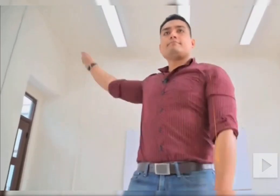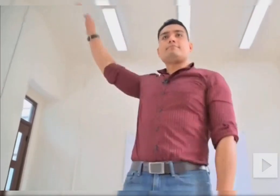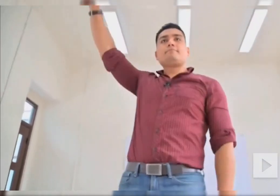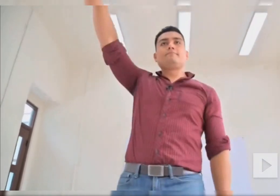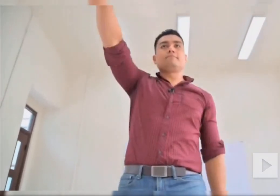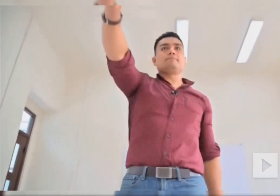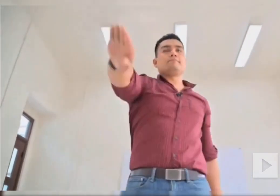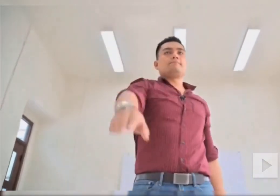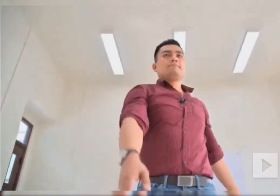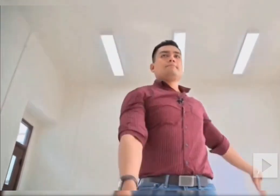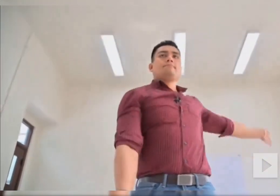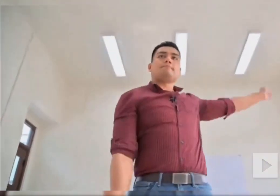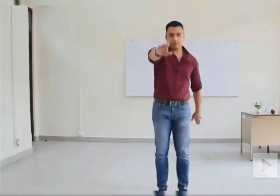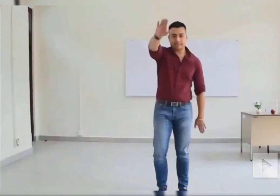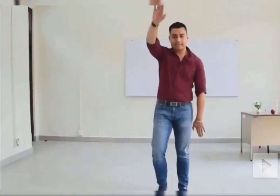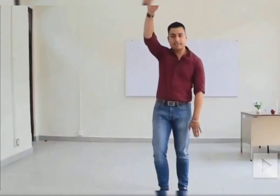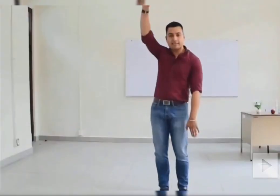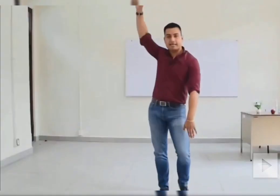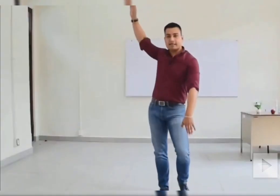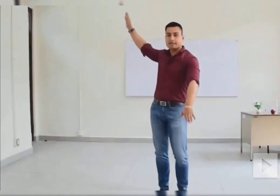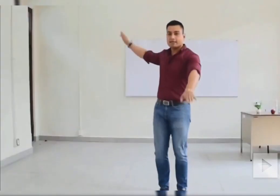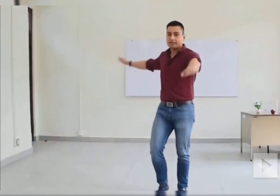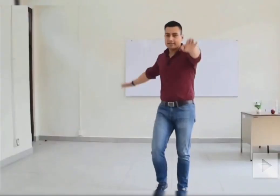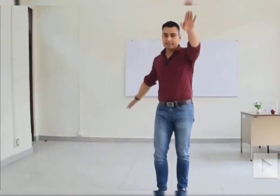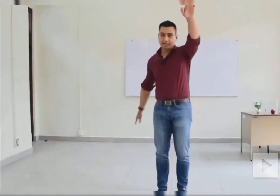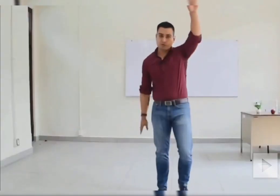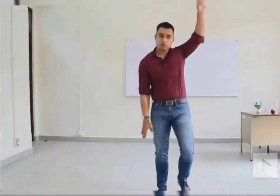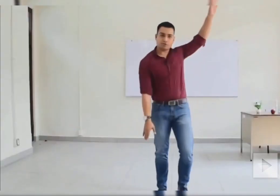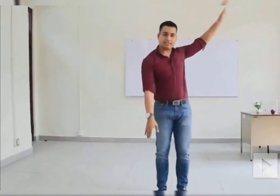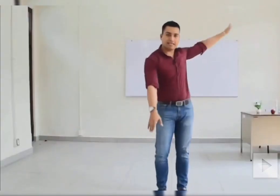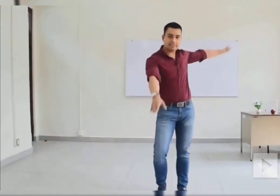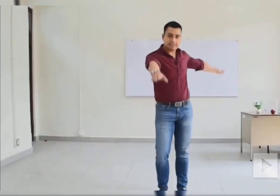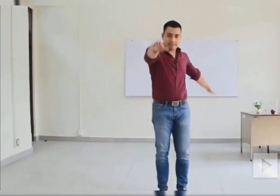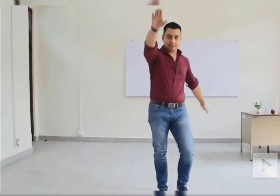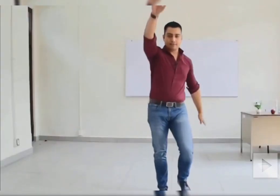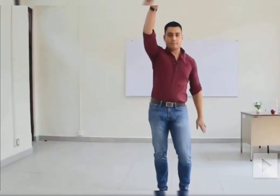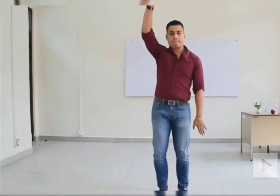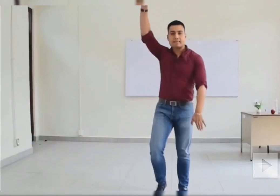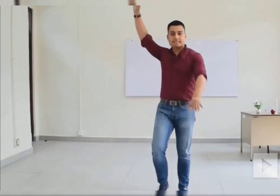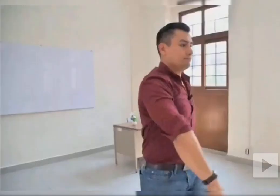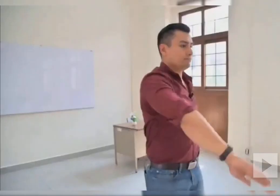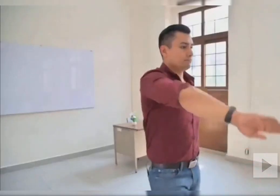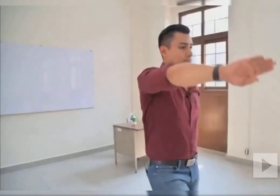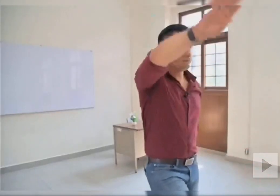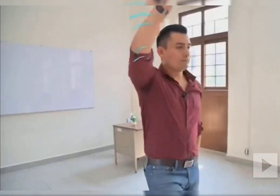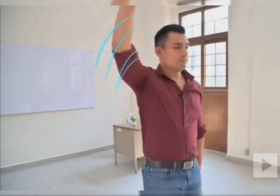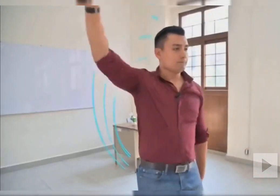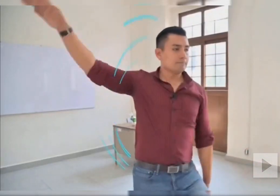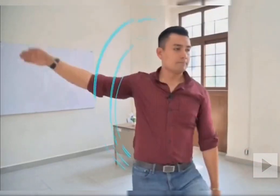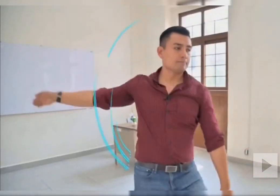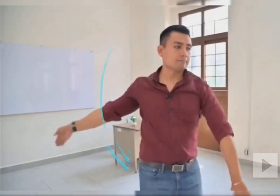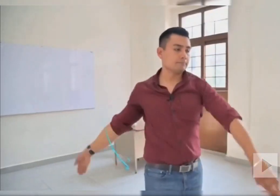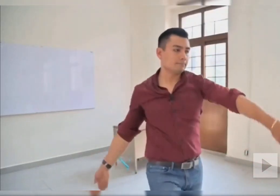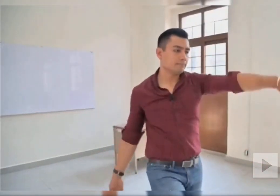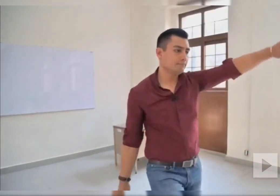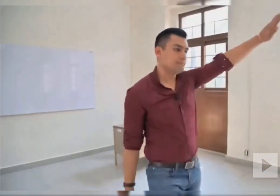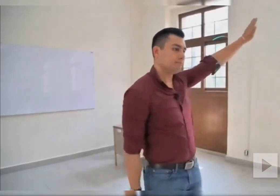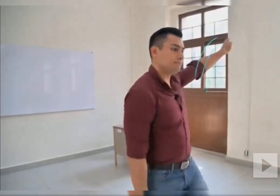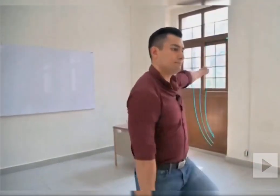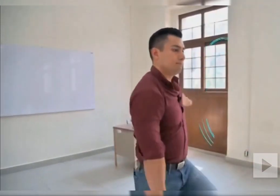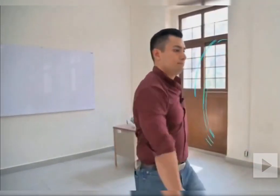Podemos cambiar de dirección en el momento que se indique. Círculos atrás, sin dejar de marchar.